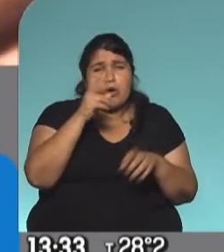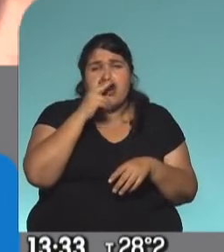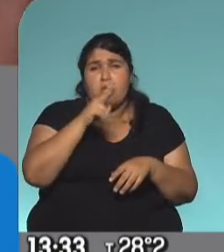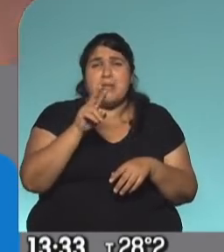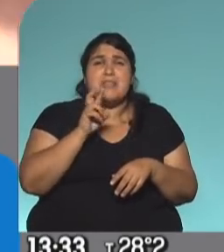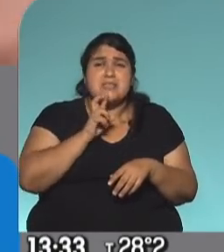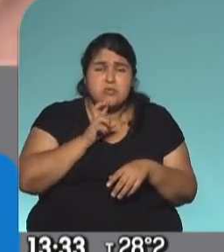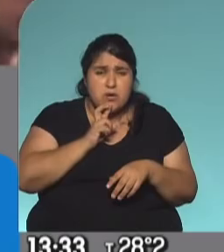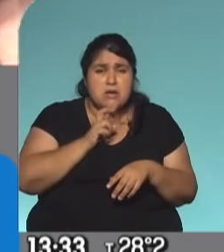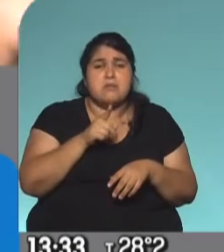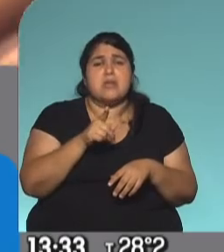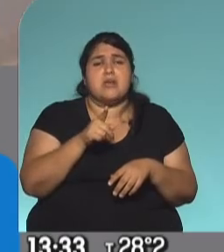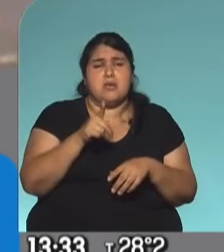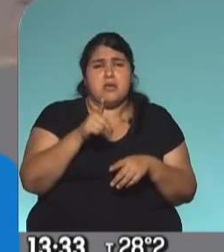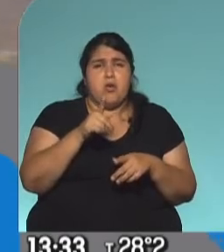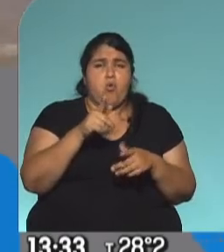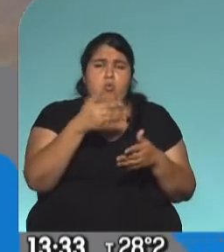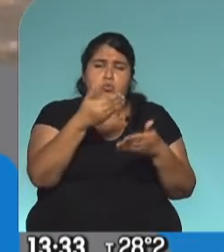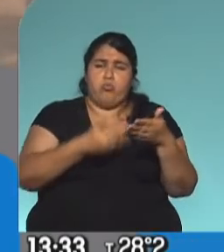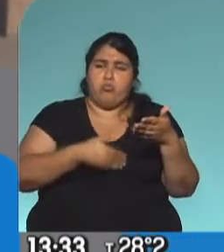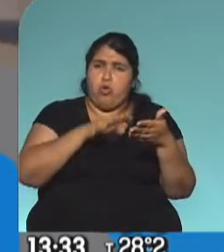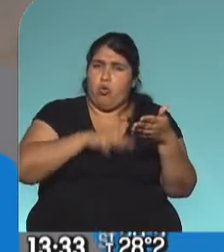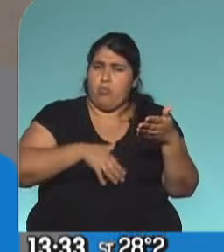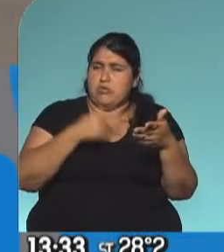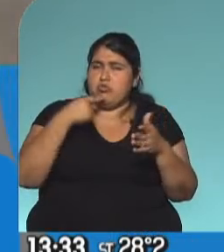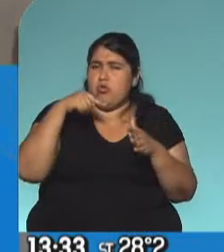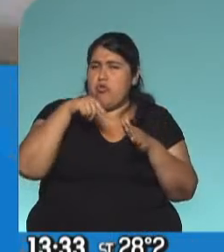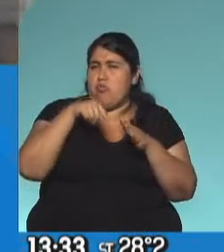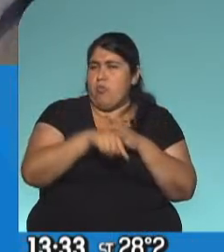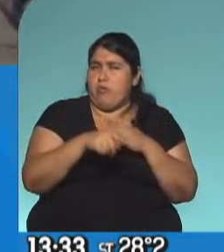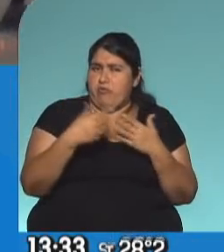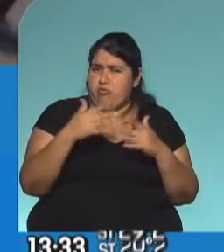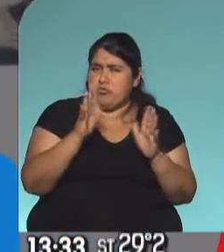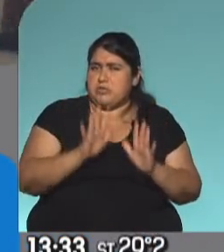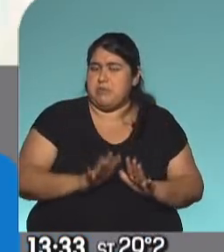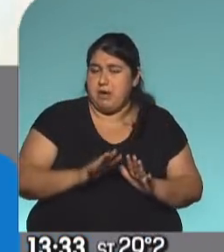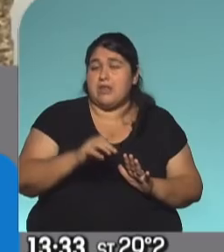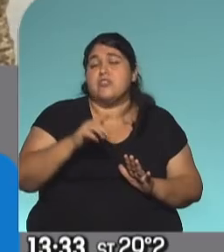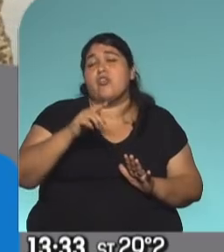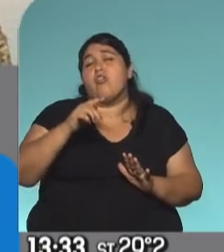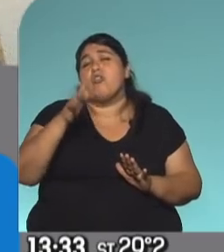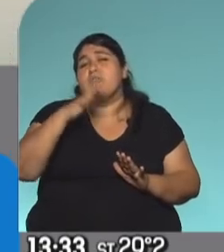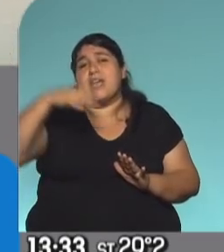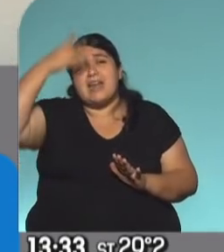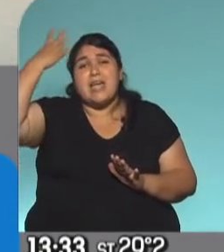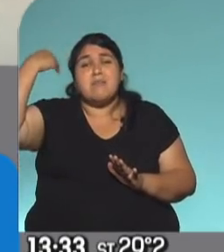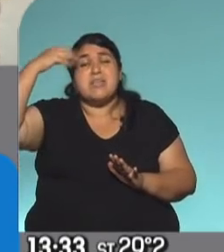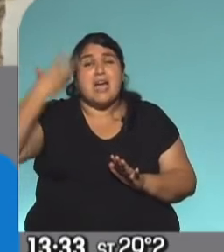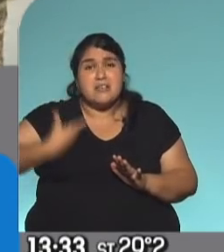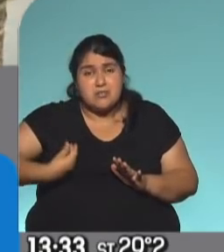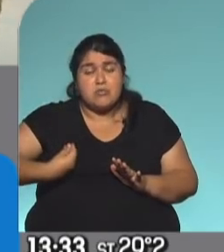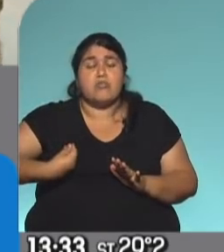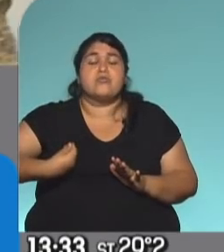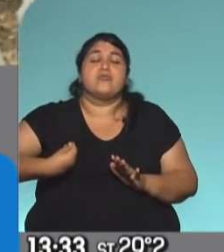hizo un documento muy profundo con el gran imán de Emiratos Árabes Unidos, en Abu